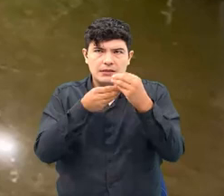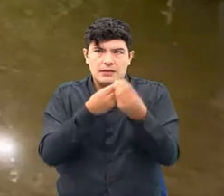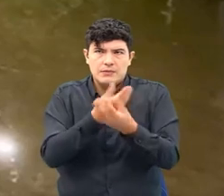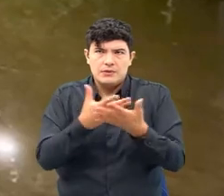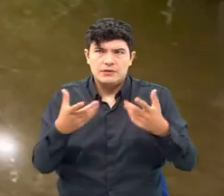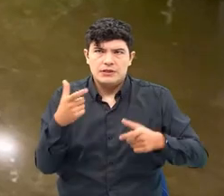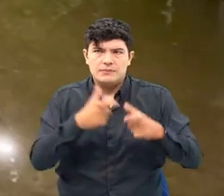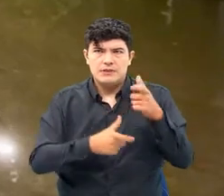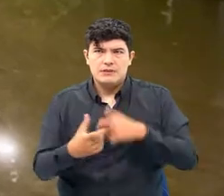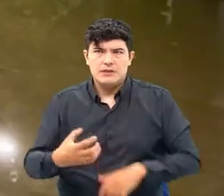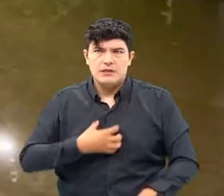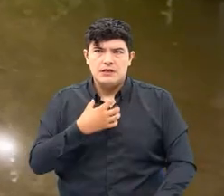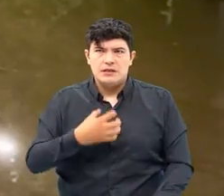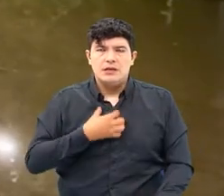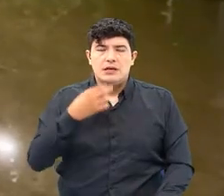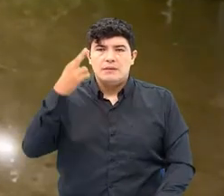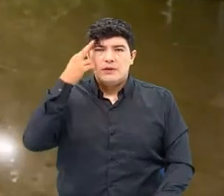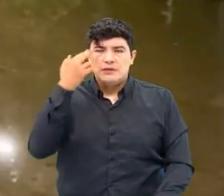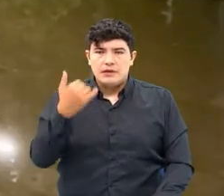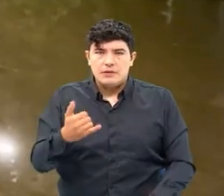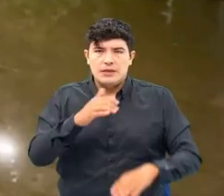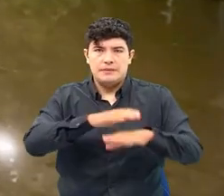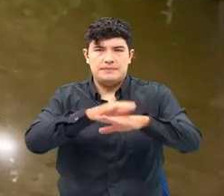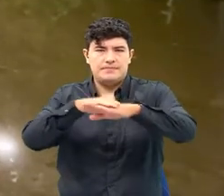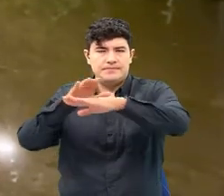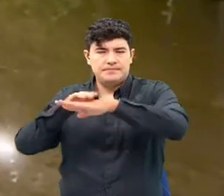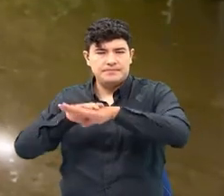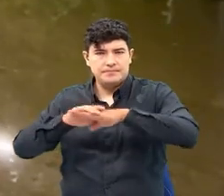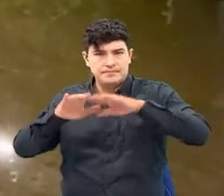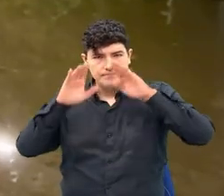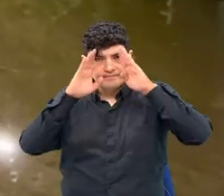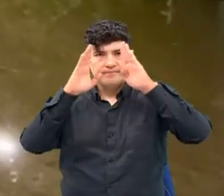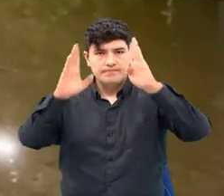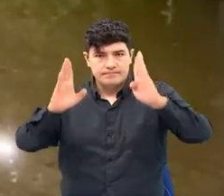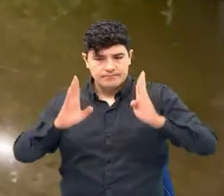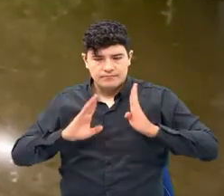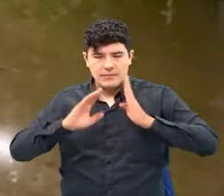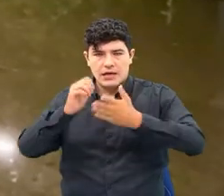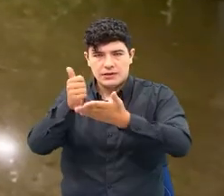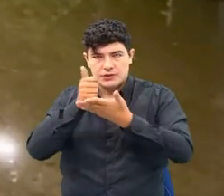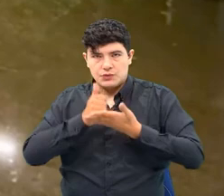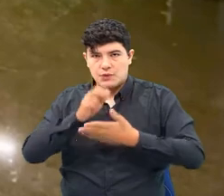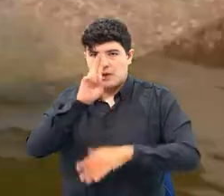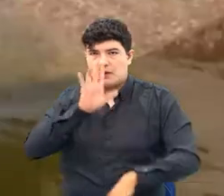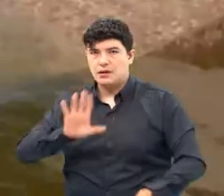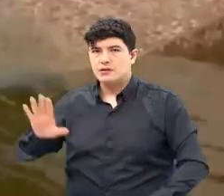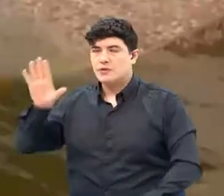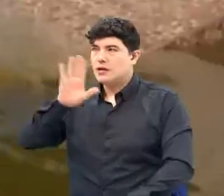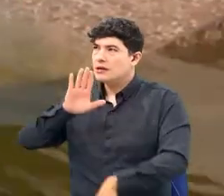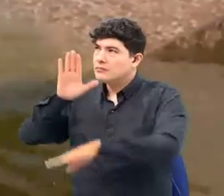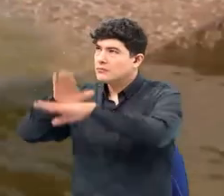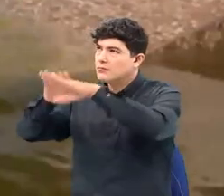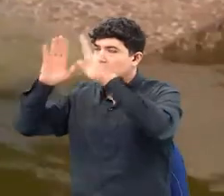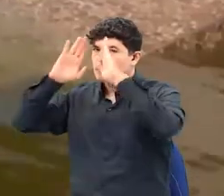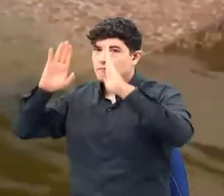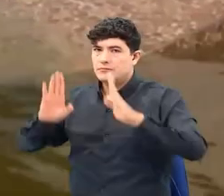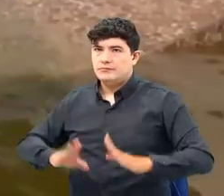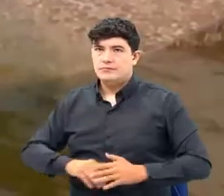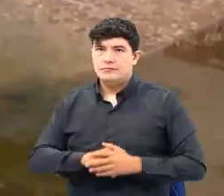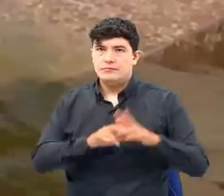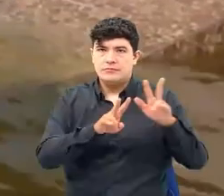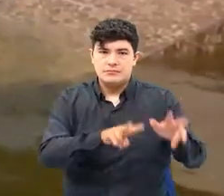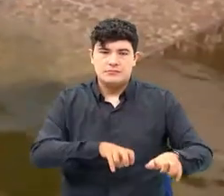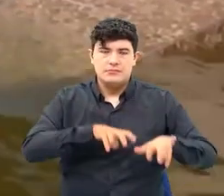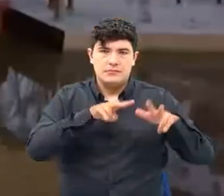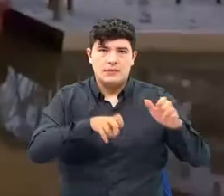sufriendo. Es por eso que hacemos un llamado y pedimos una ayuda a nivel nacional. Cultivos de palma, plátano y pastos